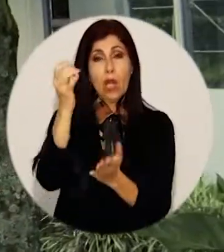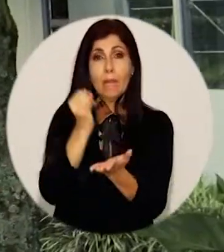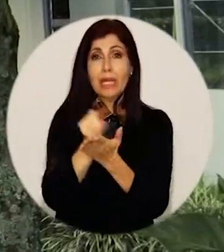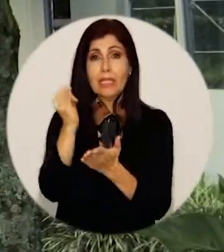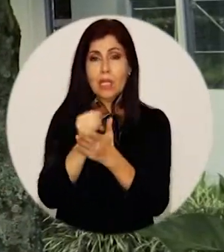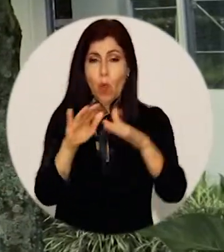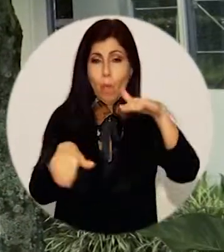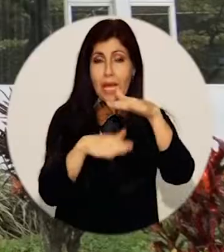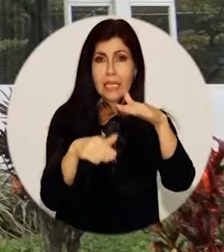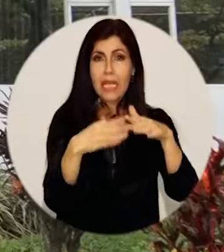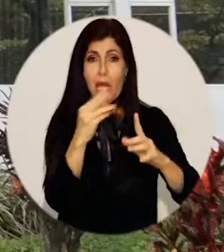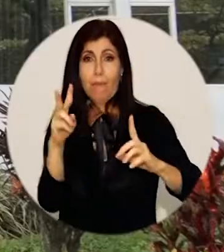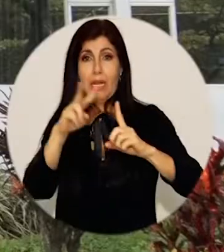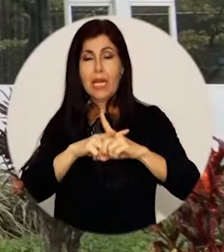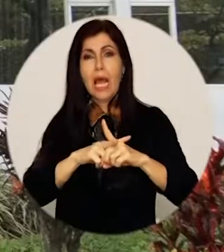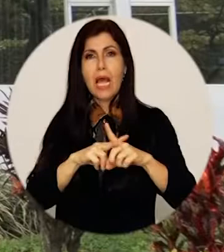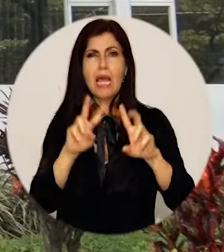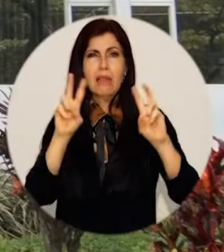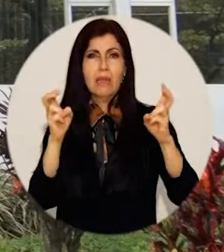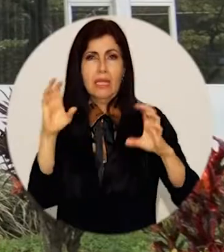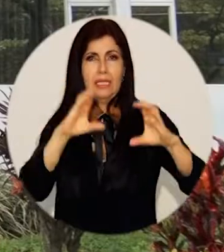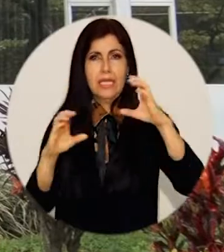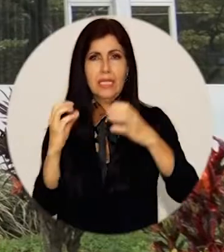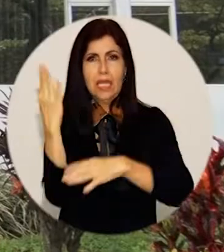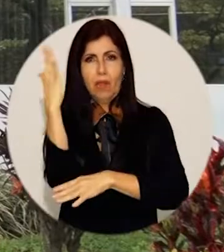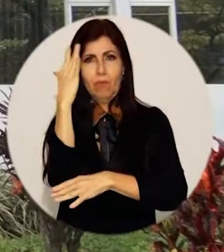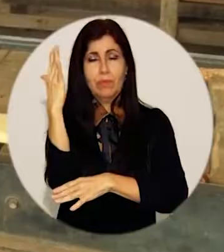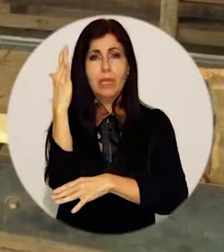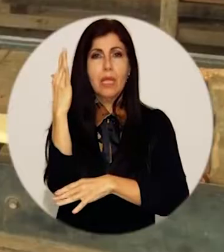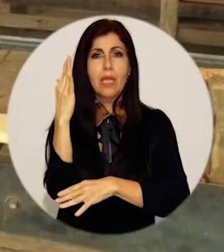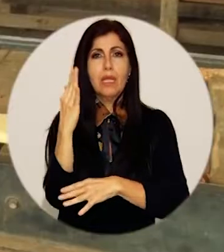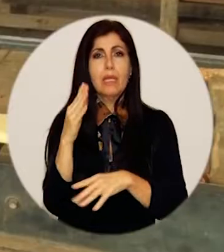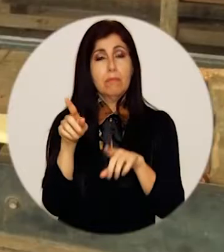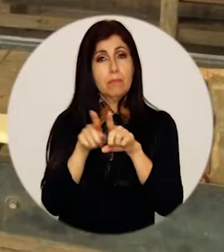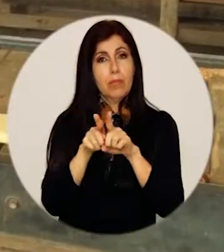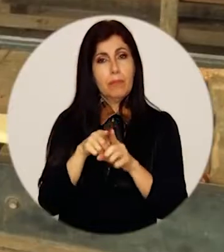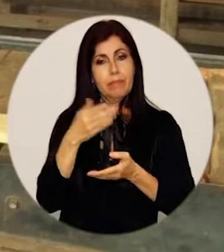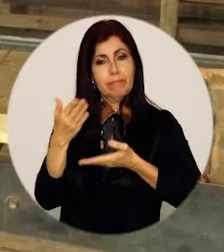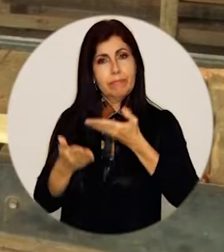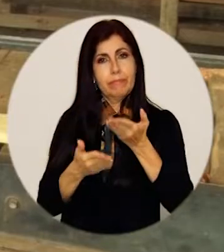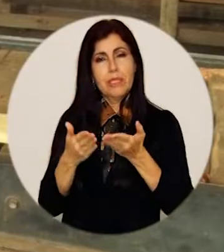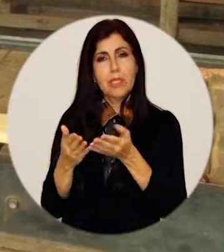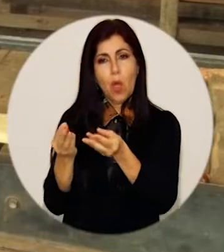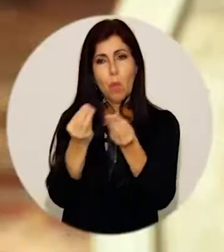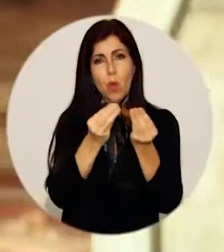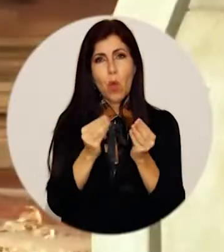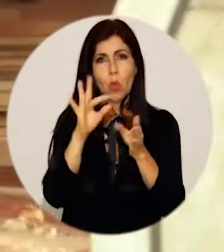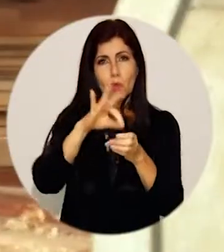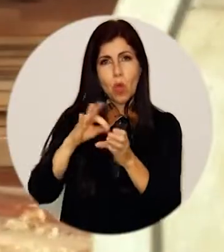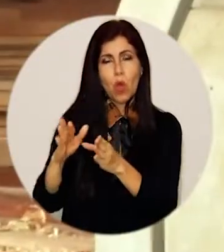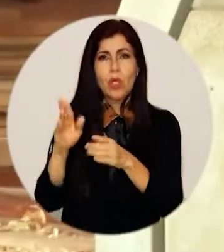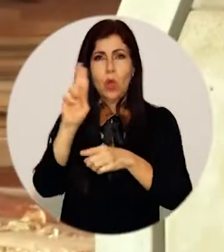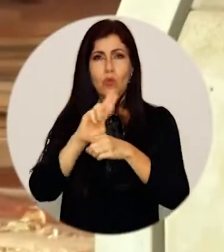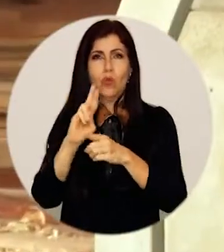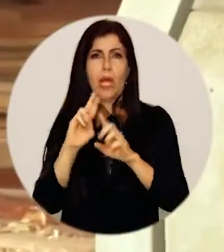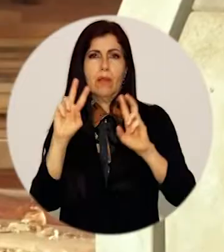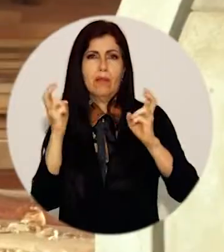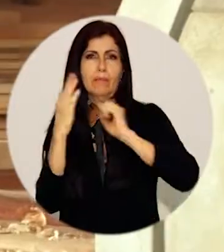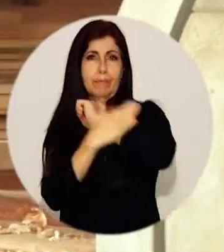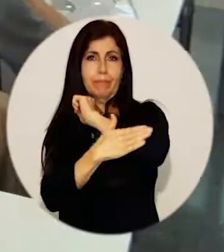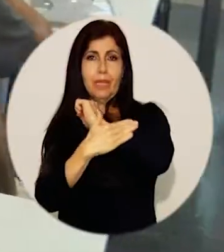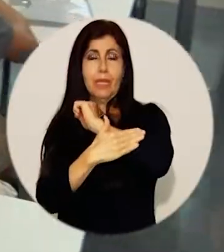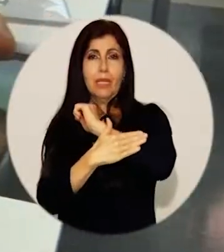desarrollar investigación básica y aplicada en ciencias forestales, además de prestar servicios a productores y usuarios de la